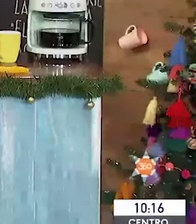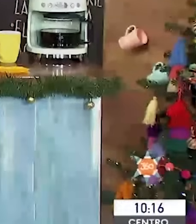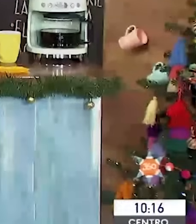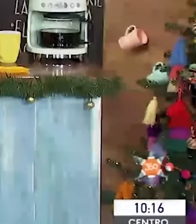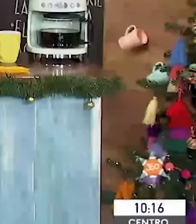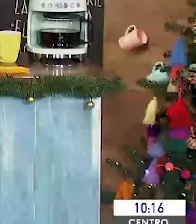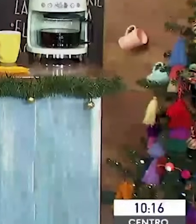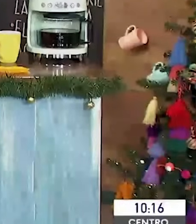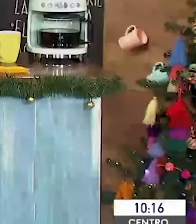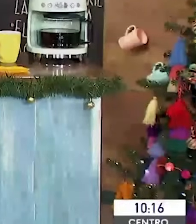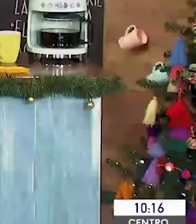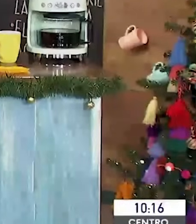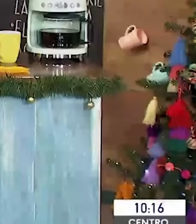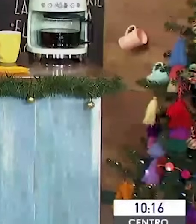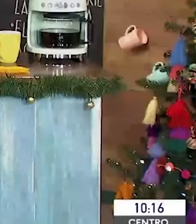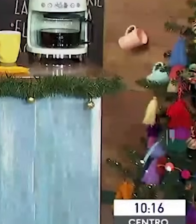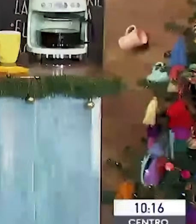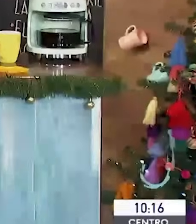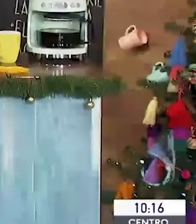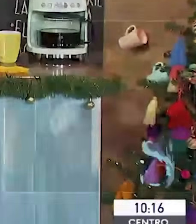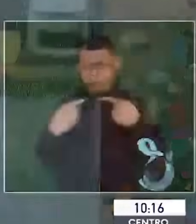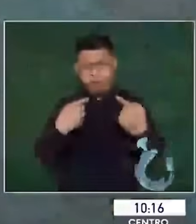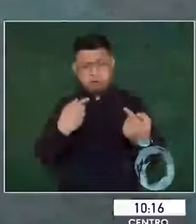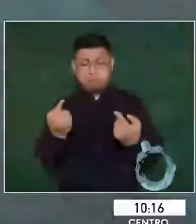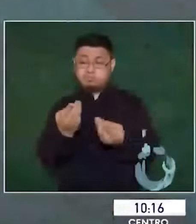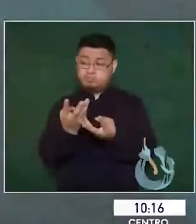traduce en esta oferta turística.